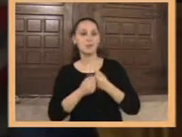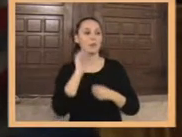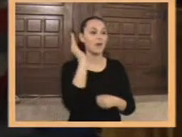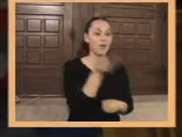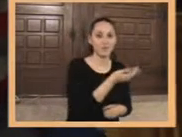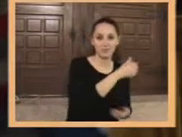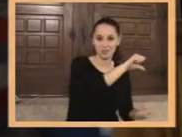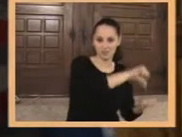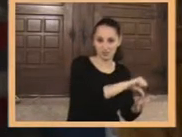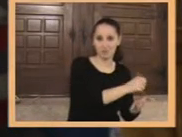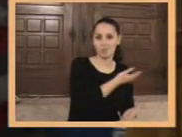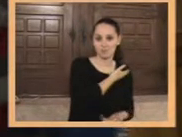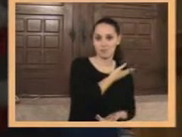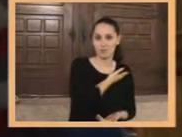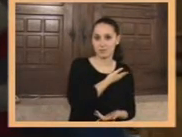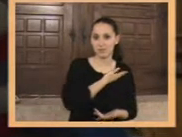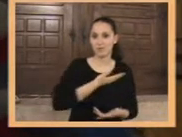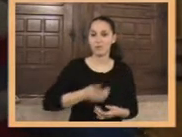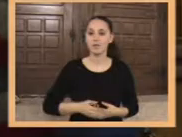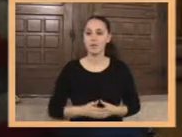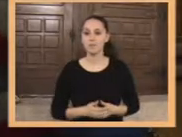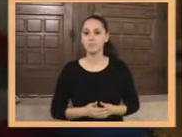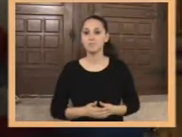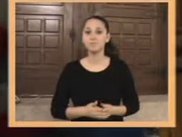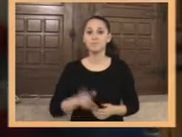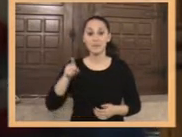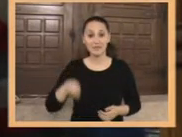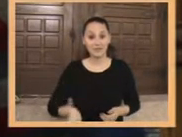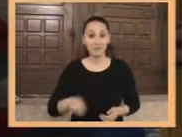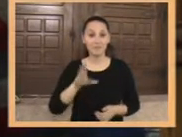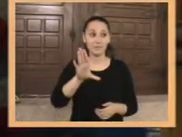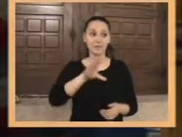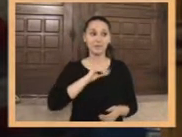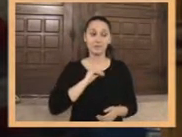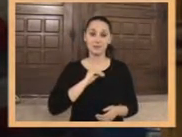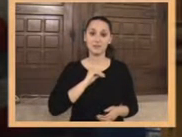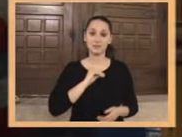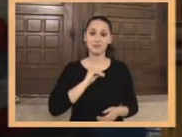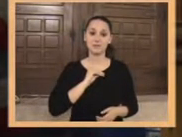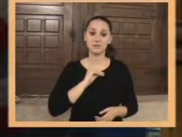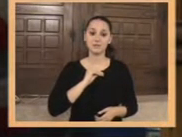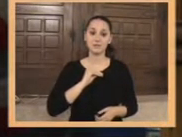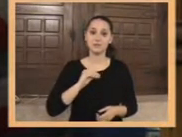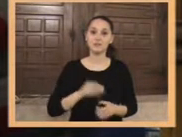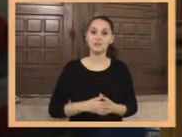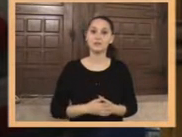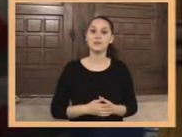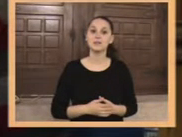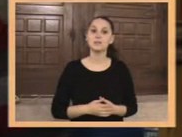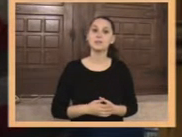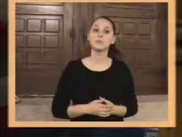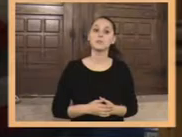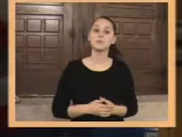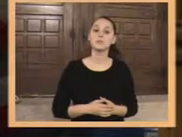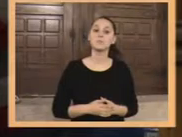escasa inversión que hay. Y también entendemos desde las declaraciones